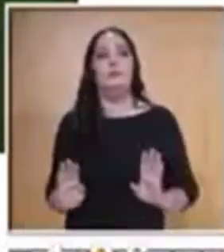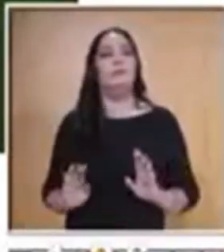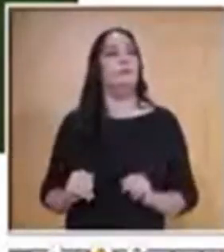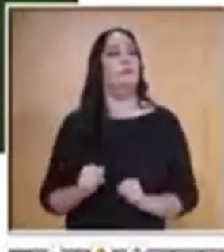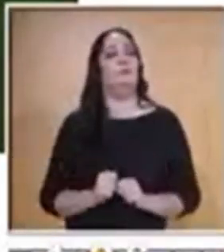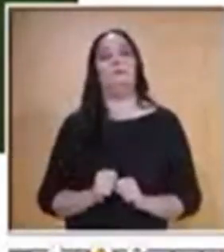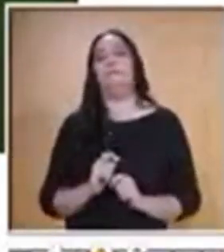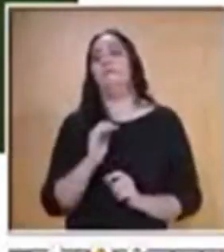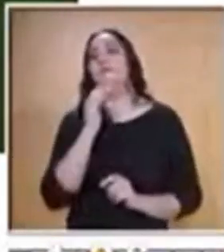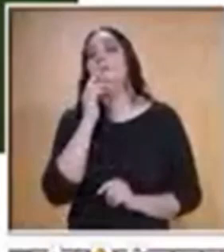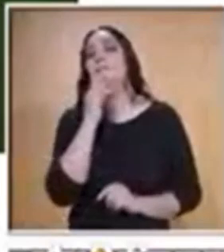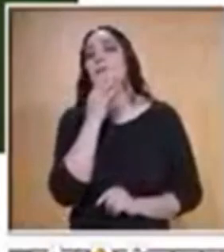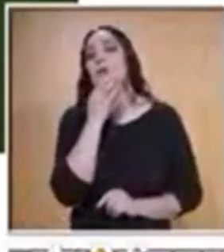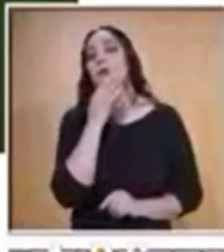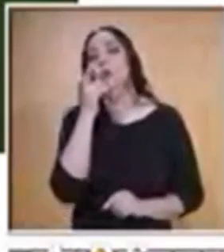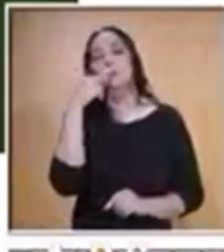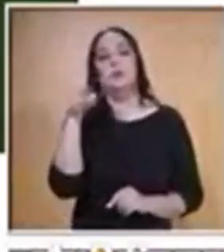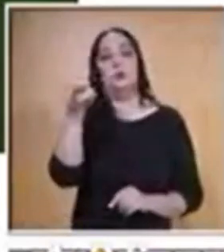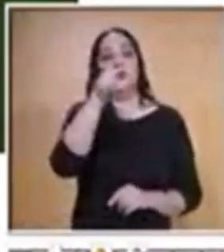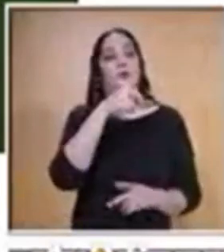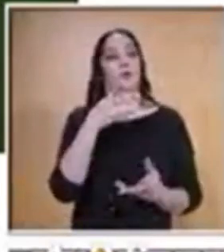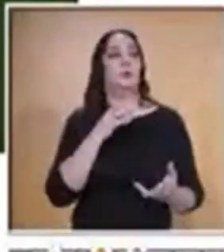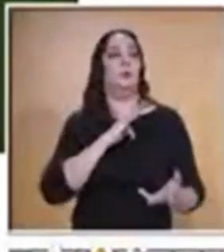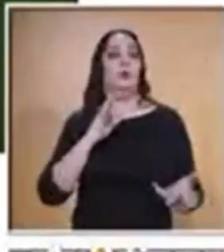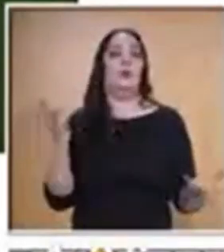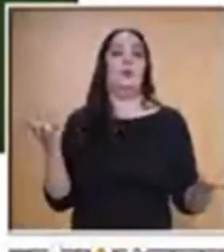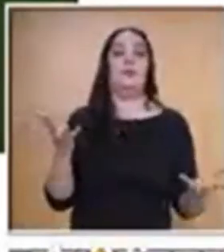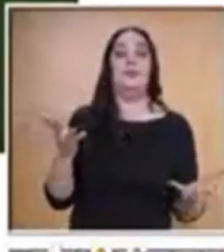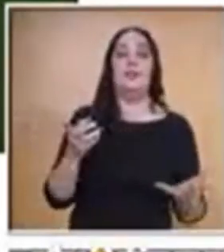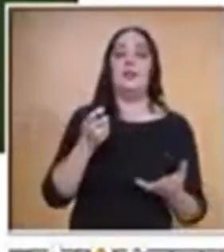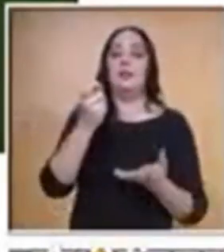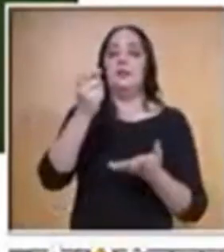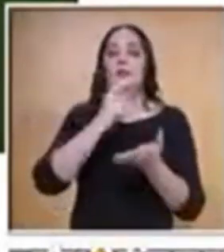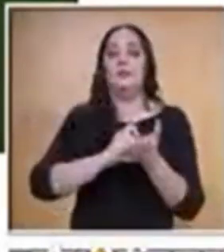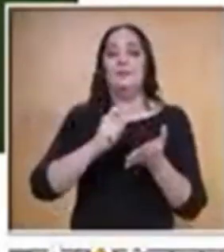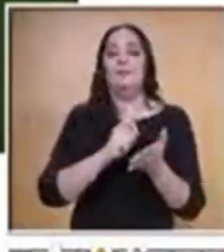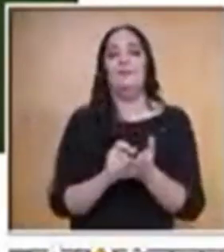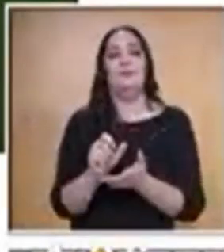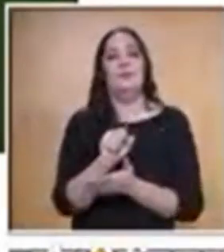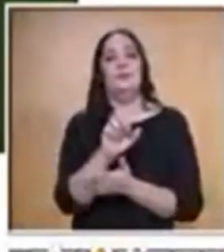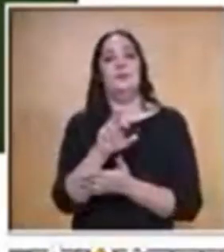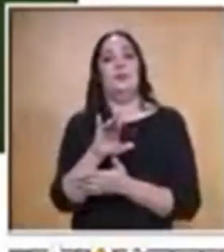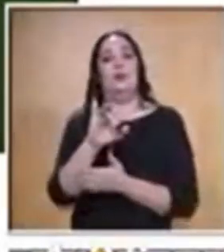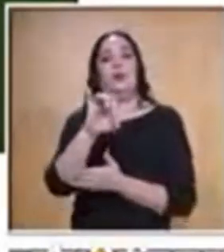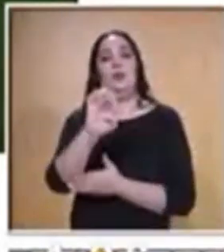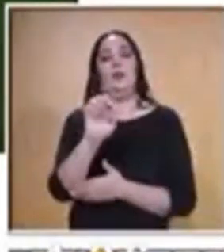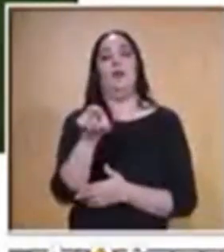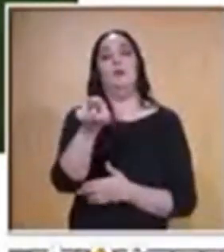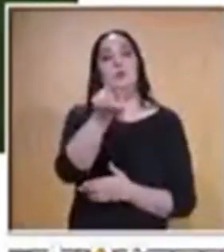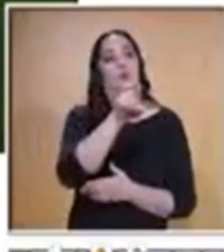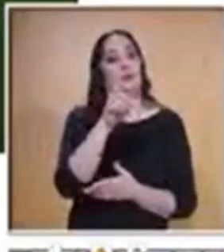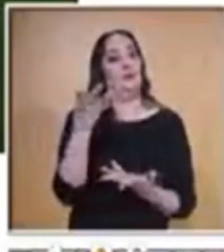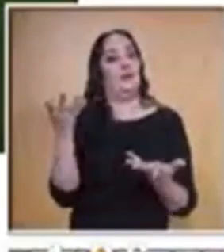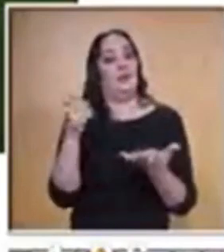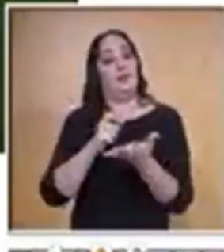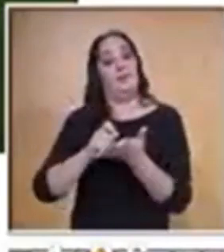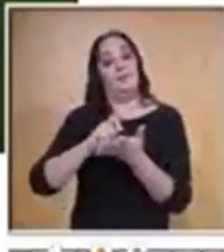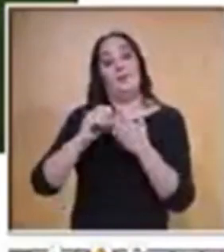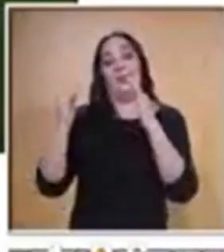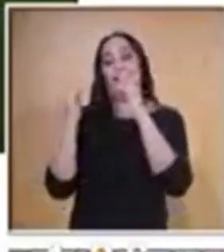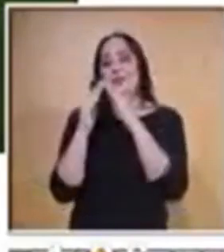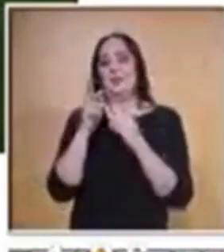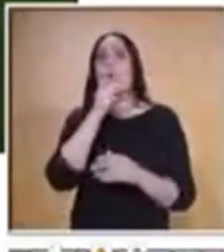Unos segunditos para que intenten completar esta secuencia en casa. Papás pueden